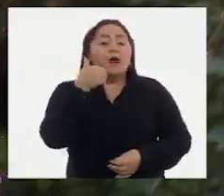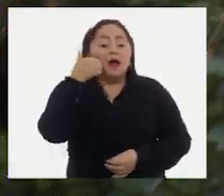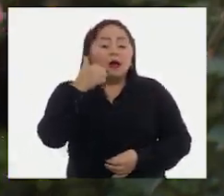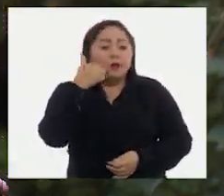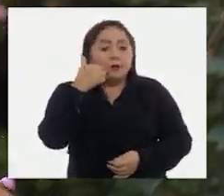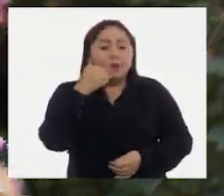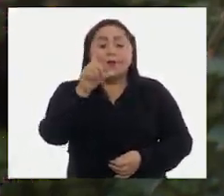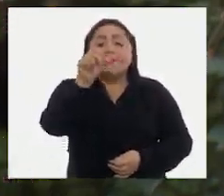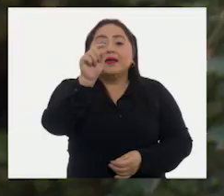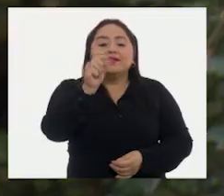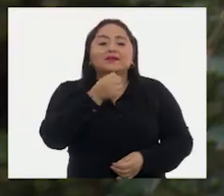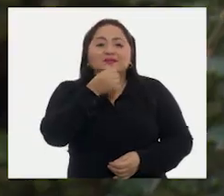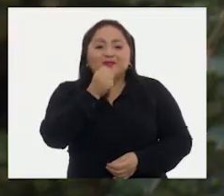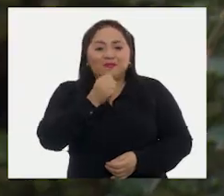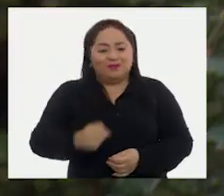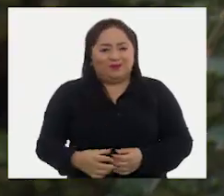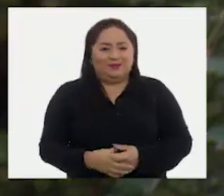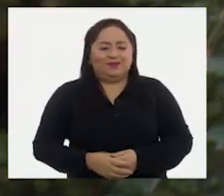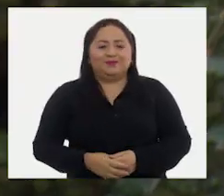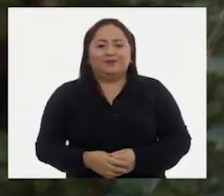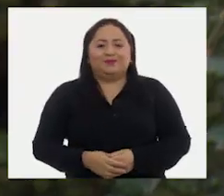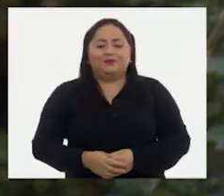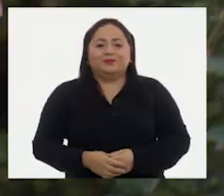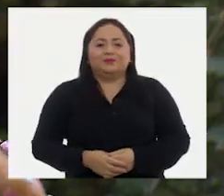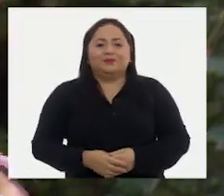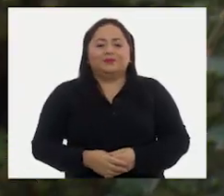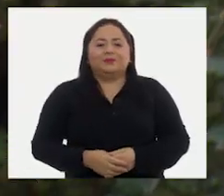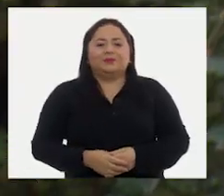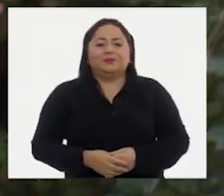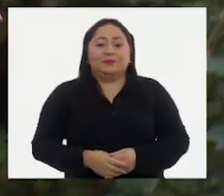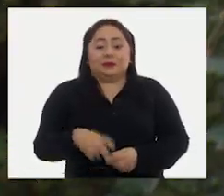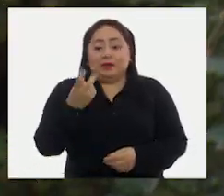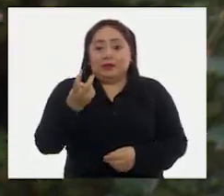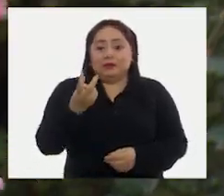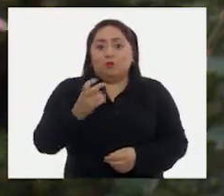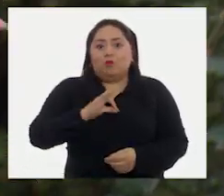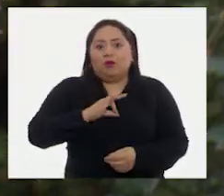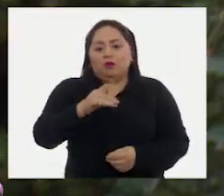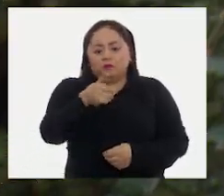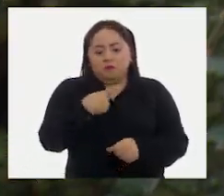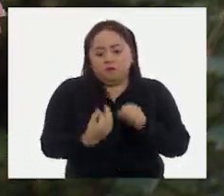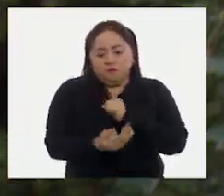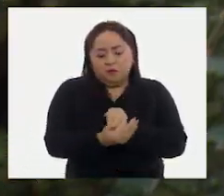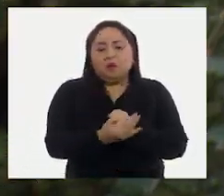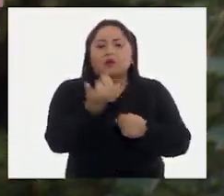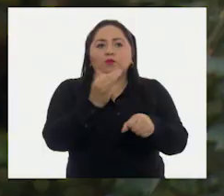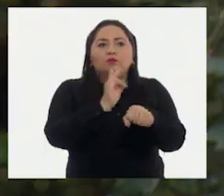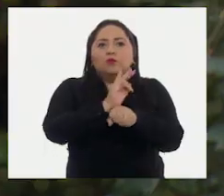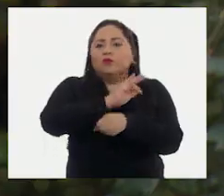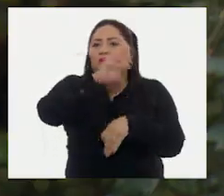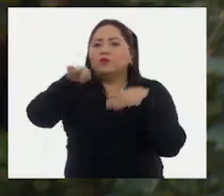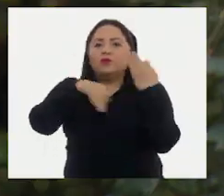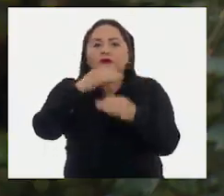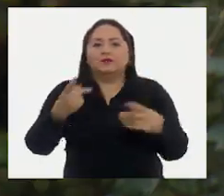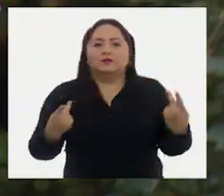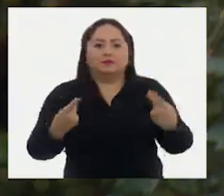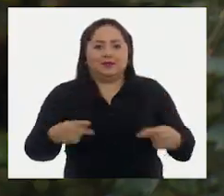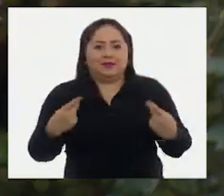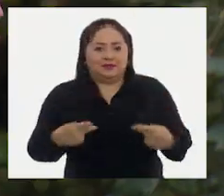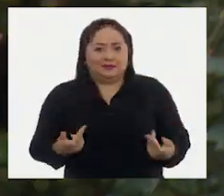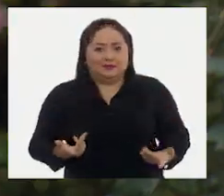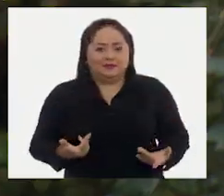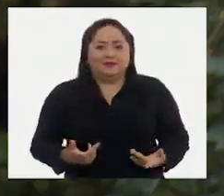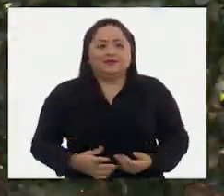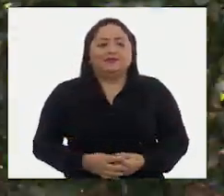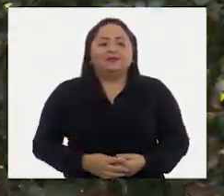jabón durante 20 segundos. Así te proteges tú y proteges a todas las personas que